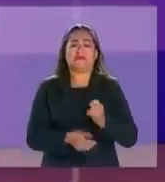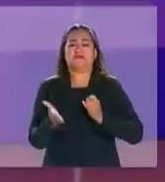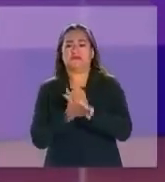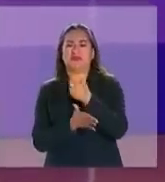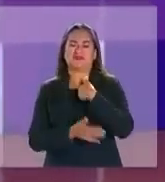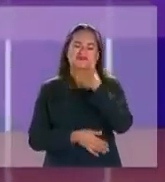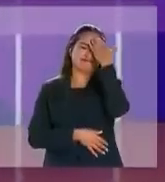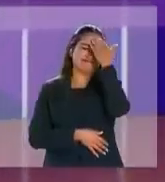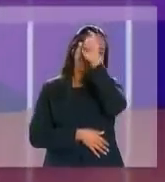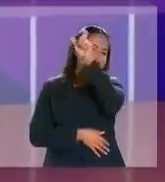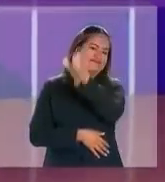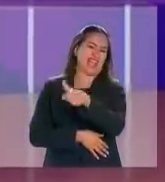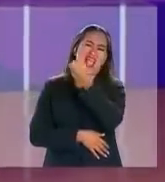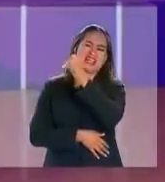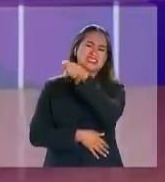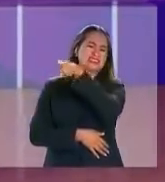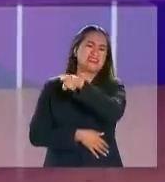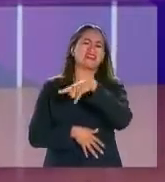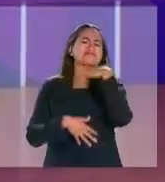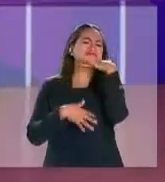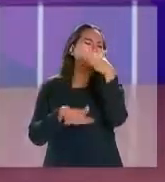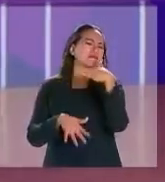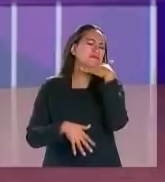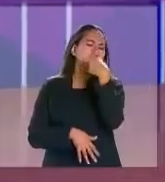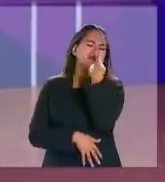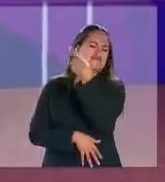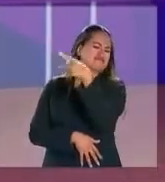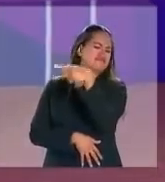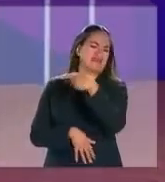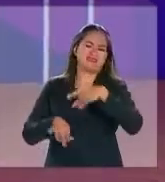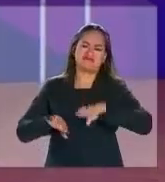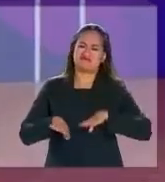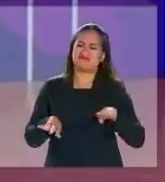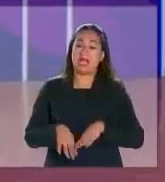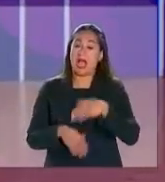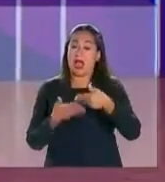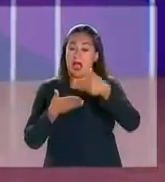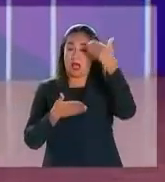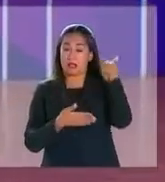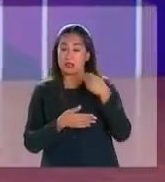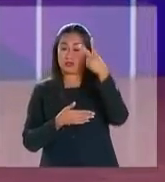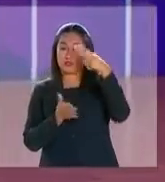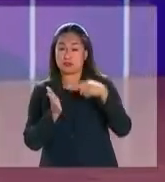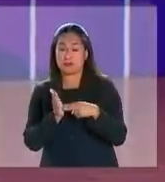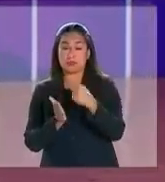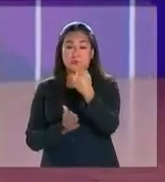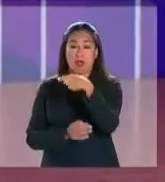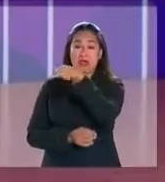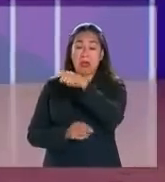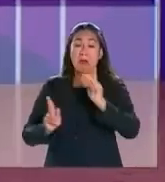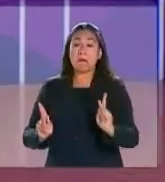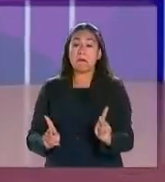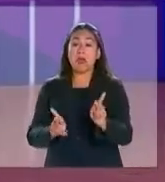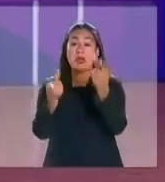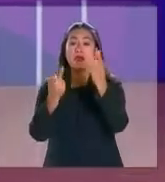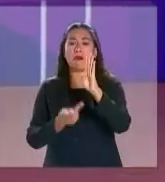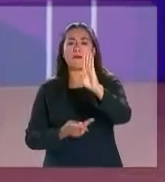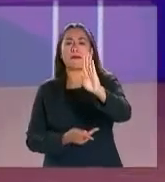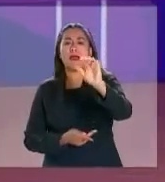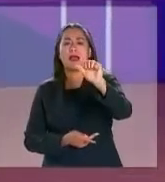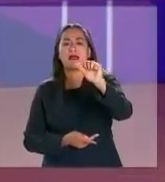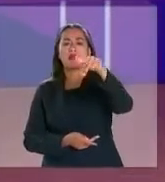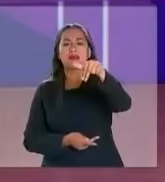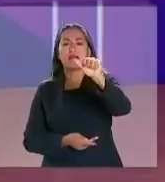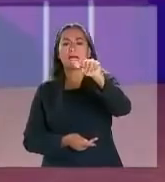completamente tramposo ese numerito incluye en 2001 la venta de banamex y en 2004 la venta de bancomer